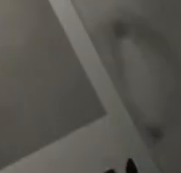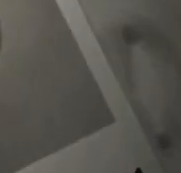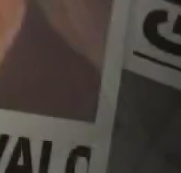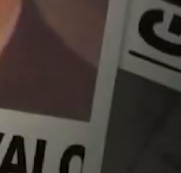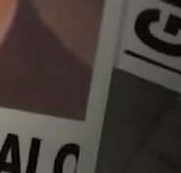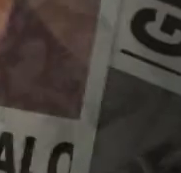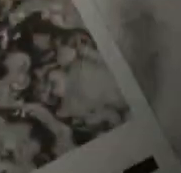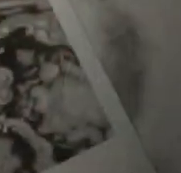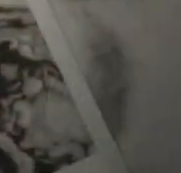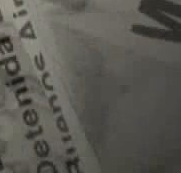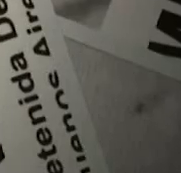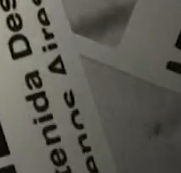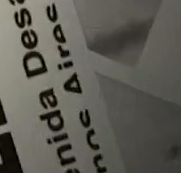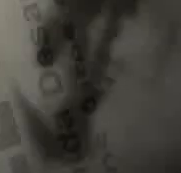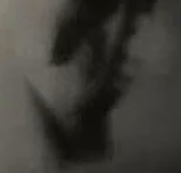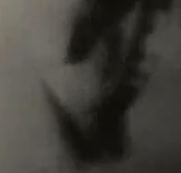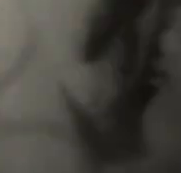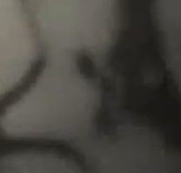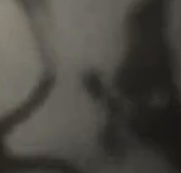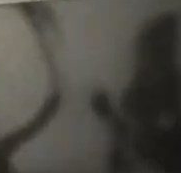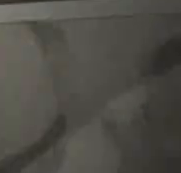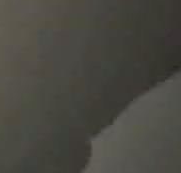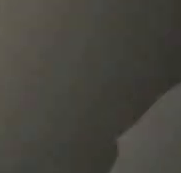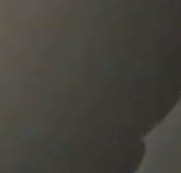aún caminan conmigo,